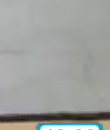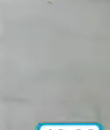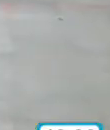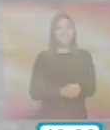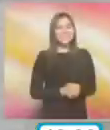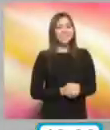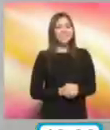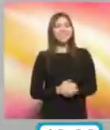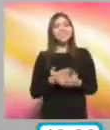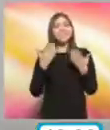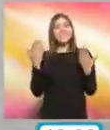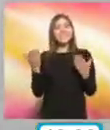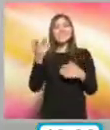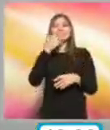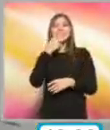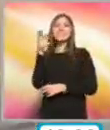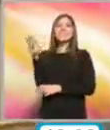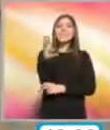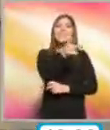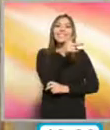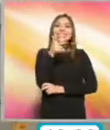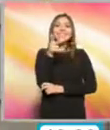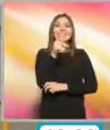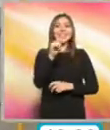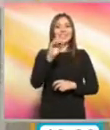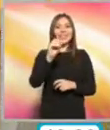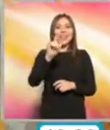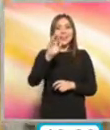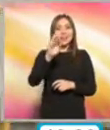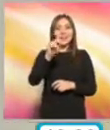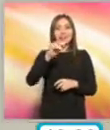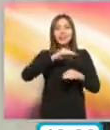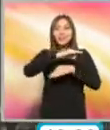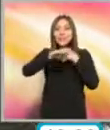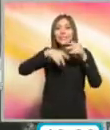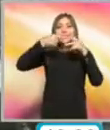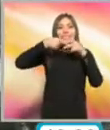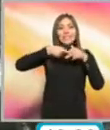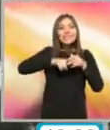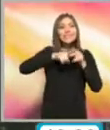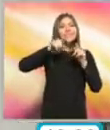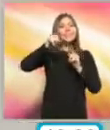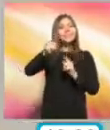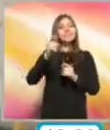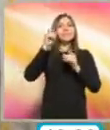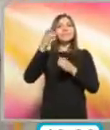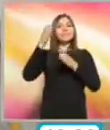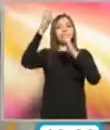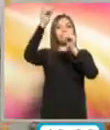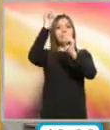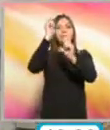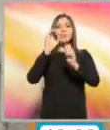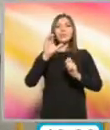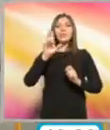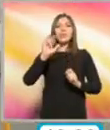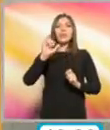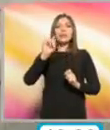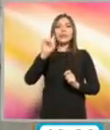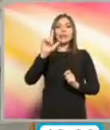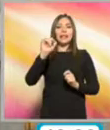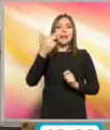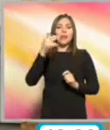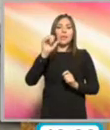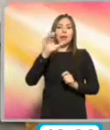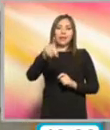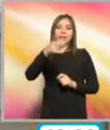Bueno, pues tío Alberto, todo inicia en el señorío de Cuitláhuac, el señor de